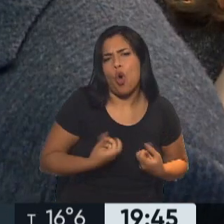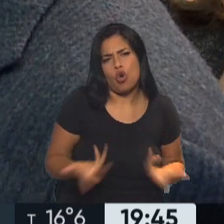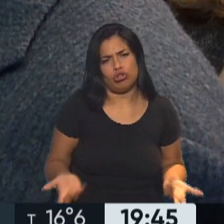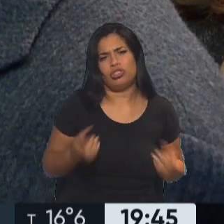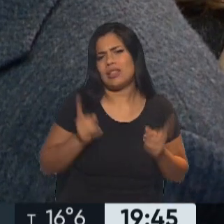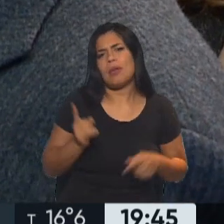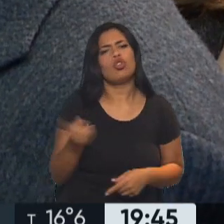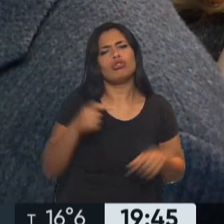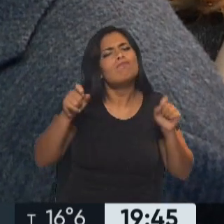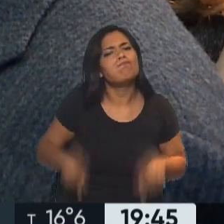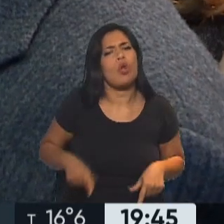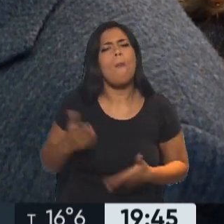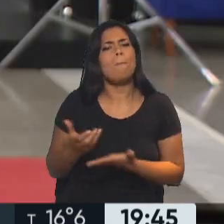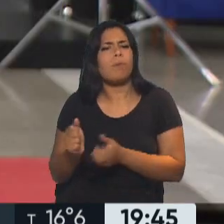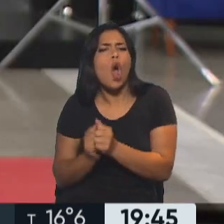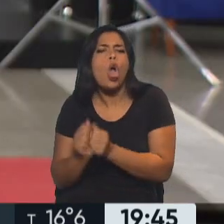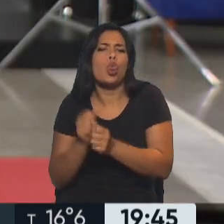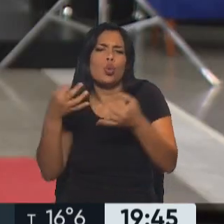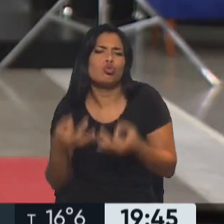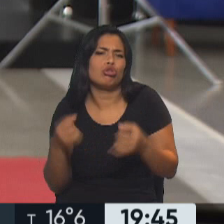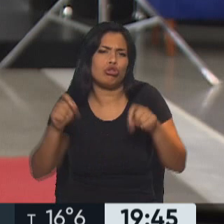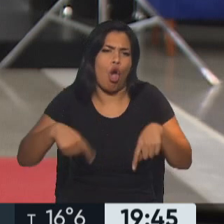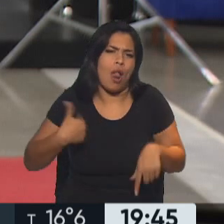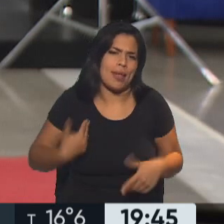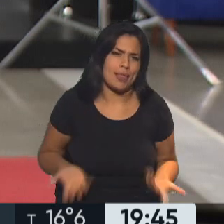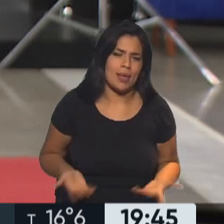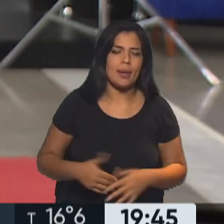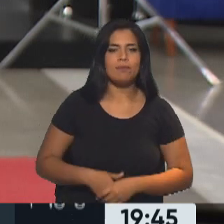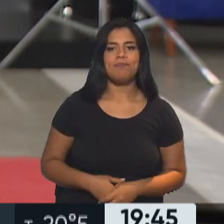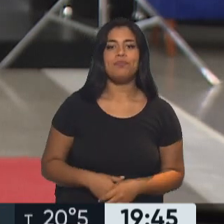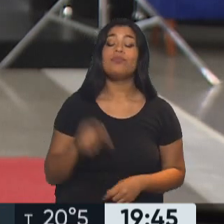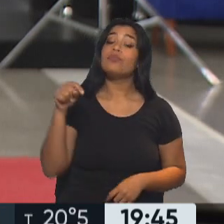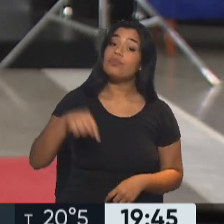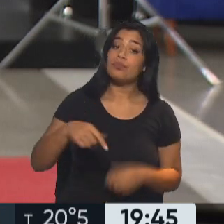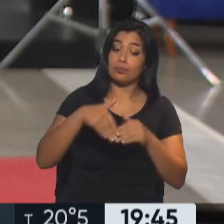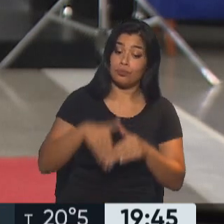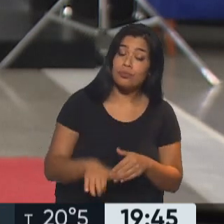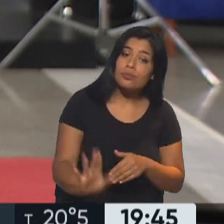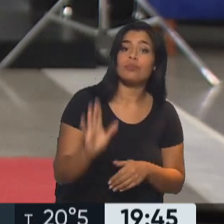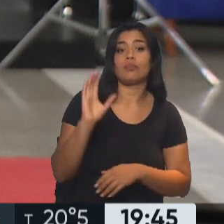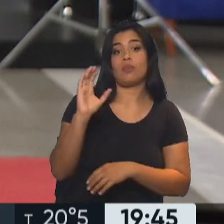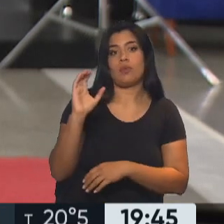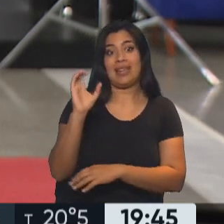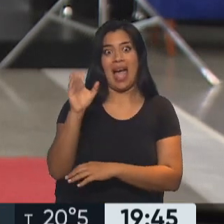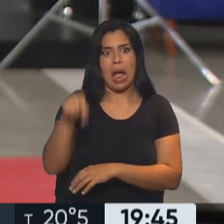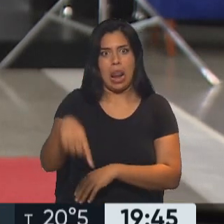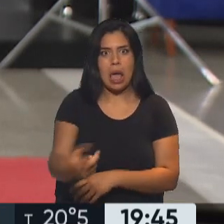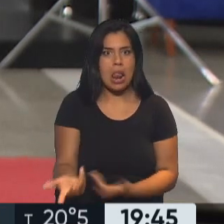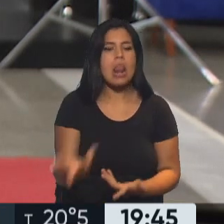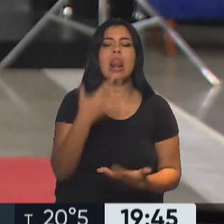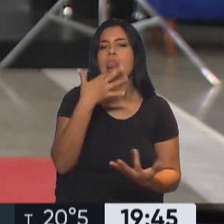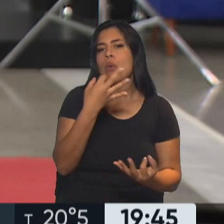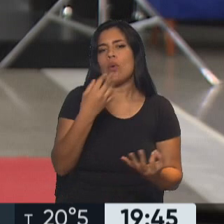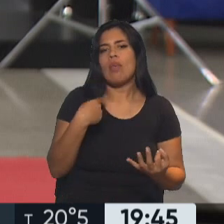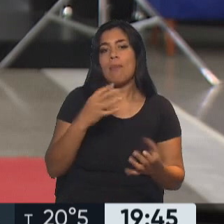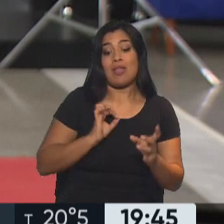que apoyar lo nuestro. Destacar la programación que hoy por hoy vamos a mostrar del canal para lo que resta del año y probablemente algo